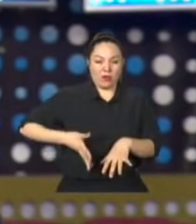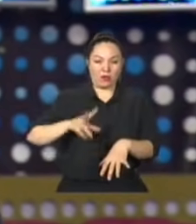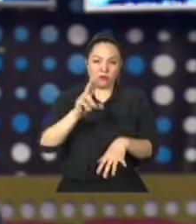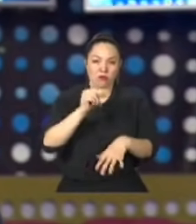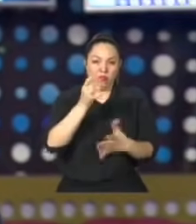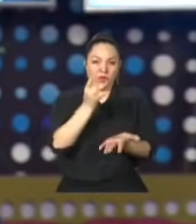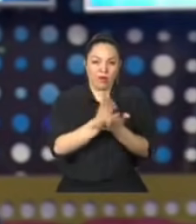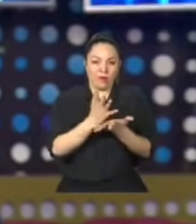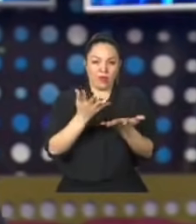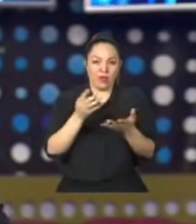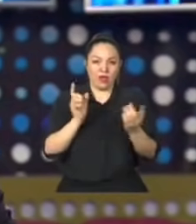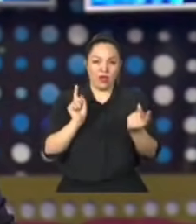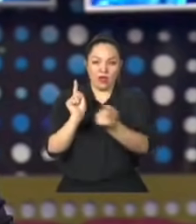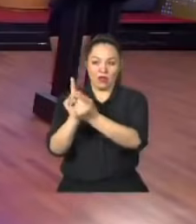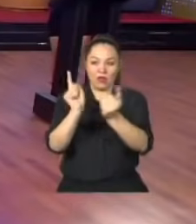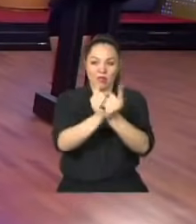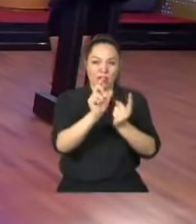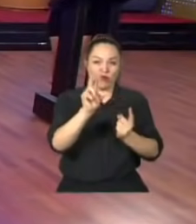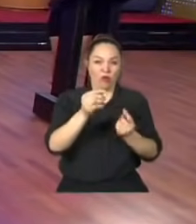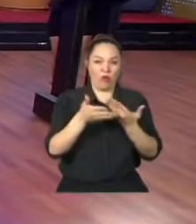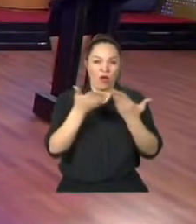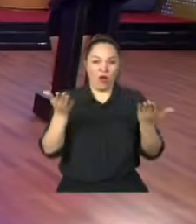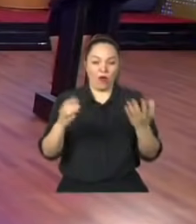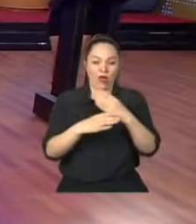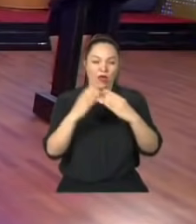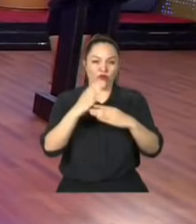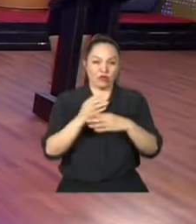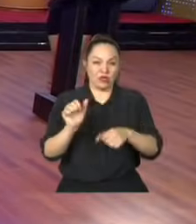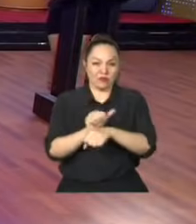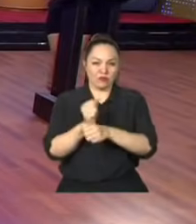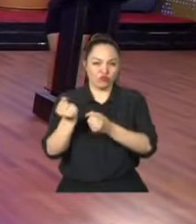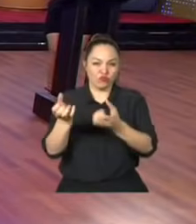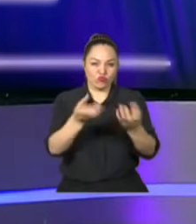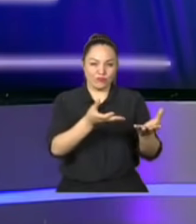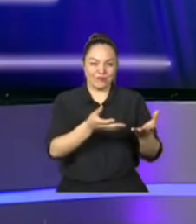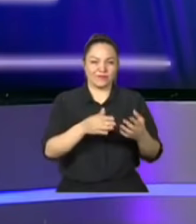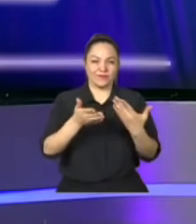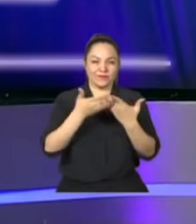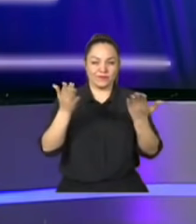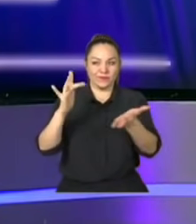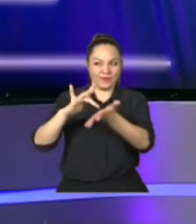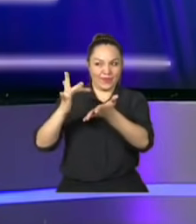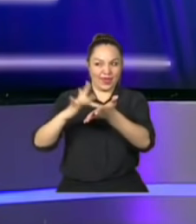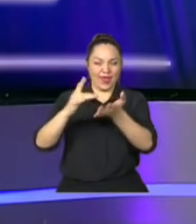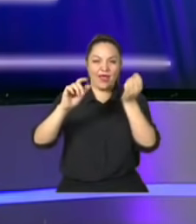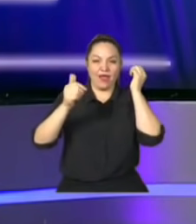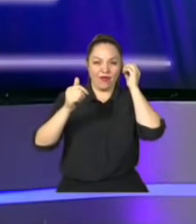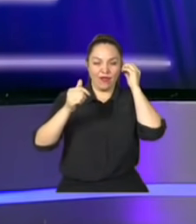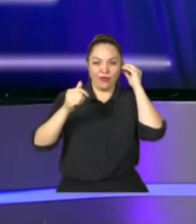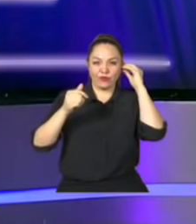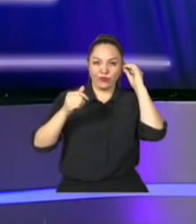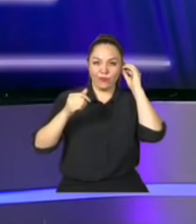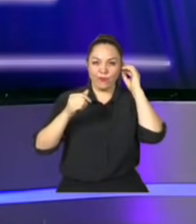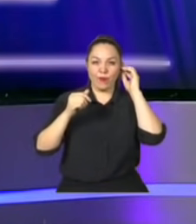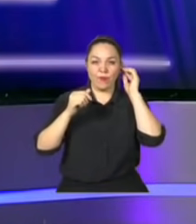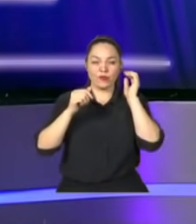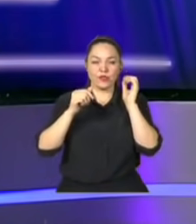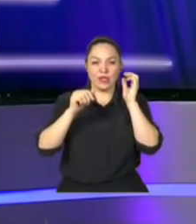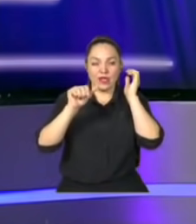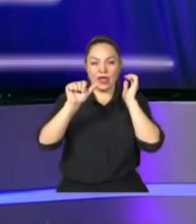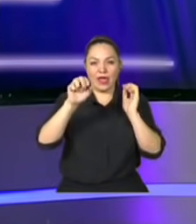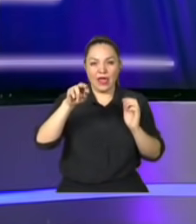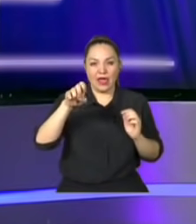repartir desde la tiempo, silla grande. Gracias. Y ahora vamos a escuchar a Anel